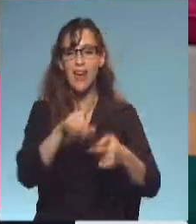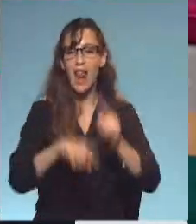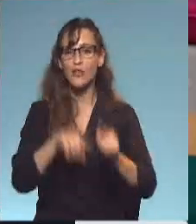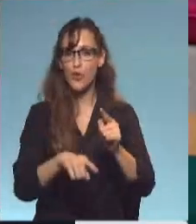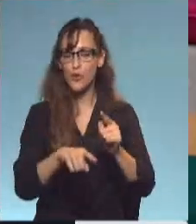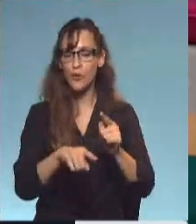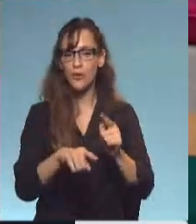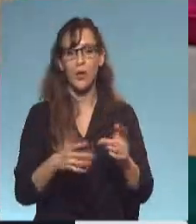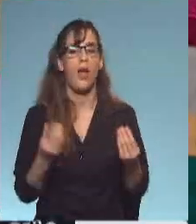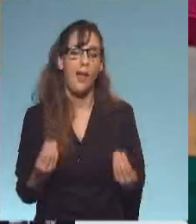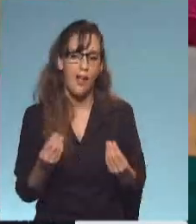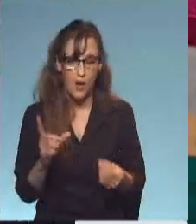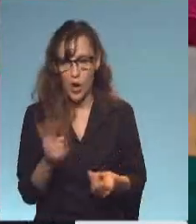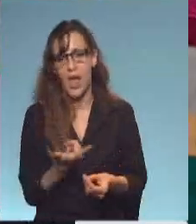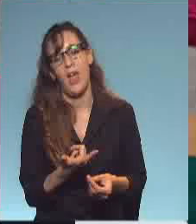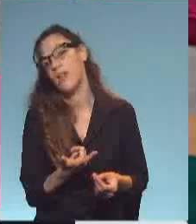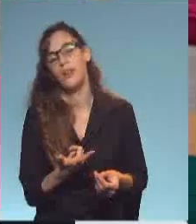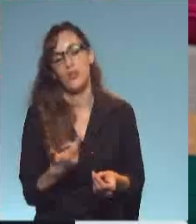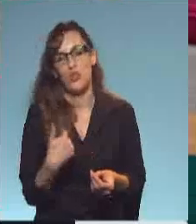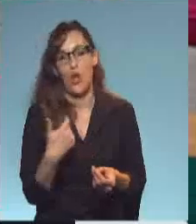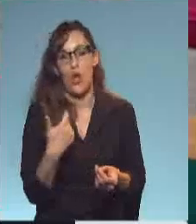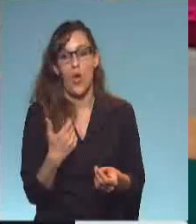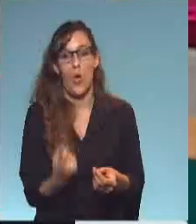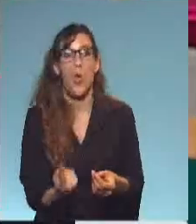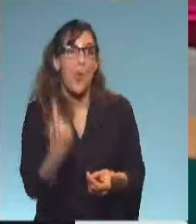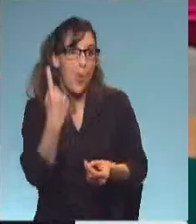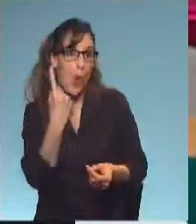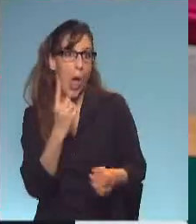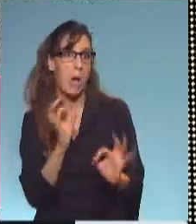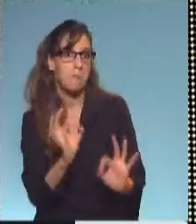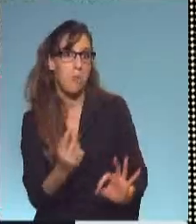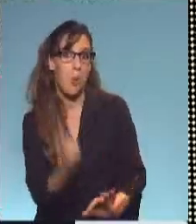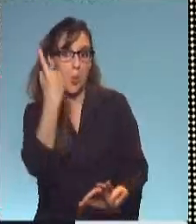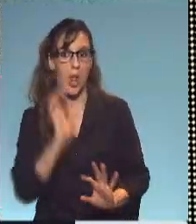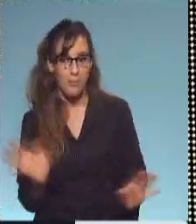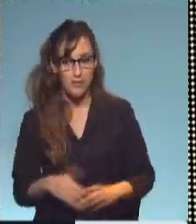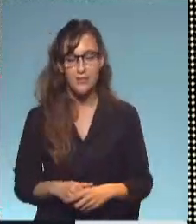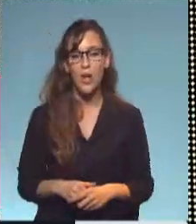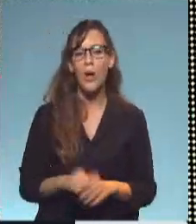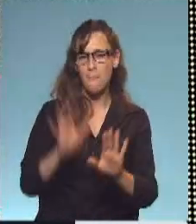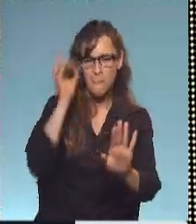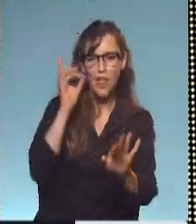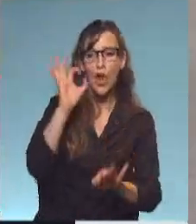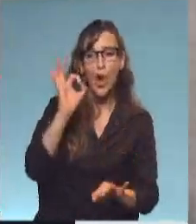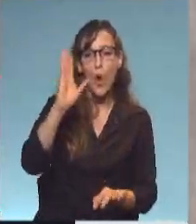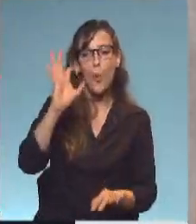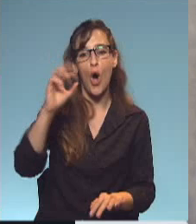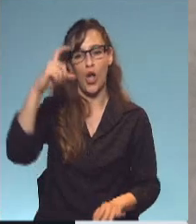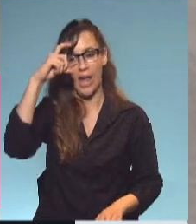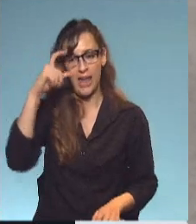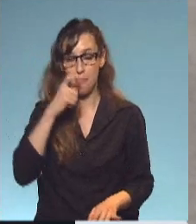Pero, no, yo me memorizo eso y te lo digo. Te digo, Andrés, uno, pero es buenísimo lo que está diciendo. El oboe, no, perdóname, el oboe, que es un